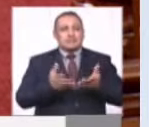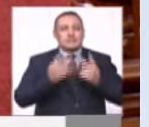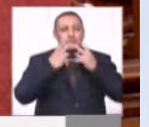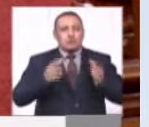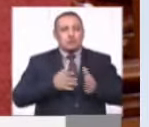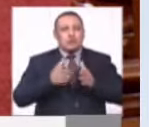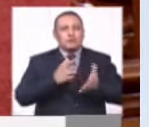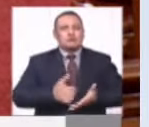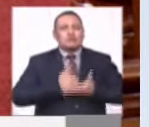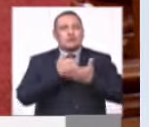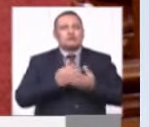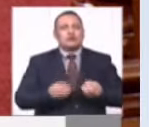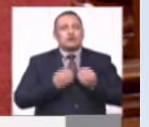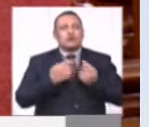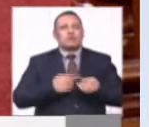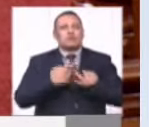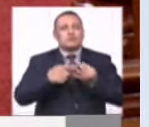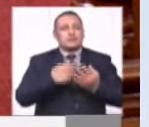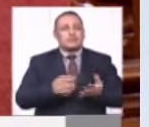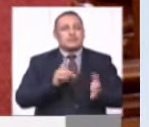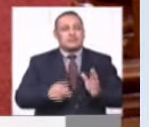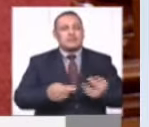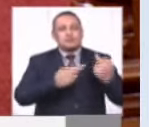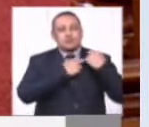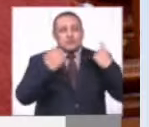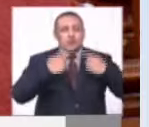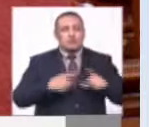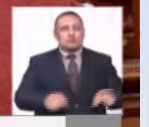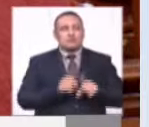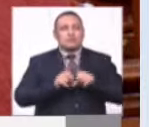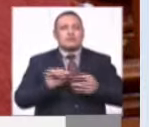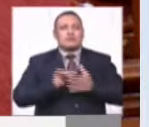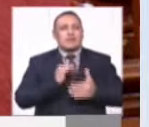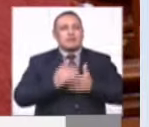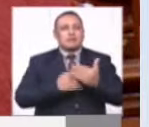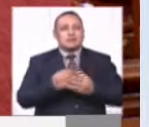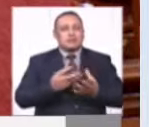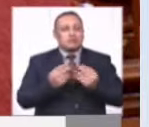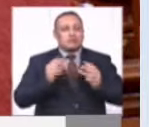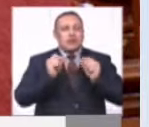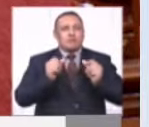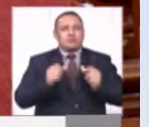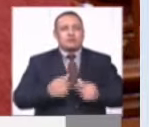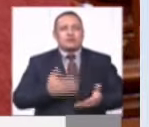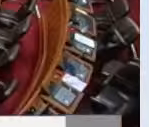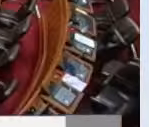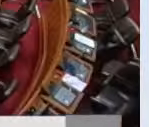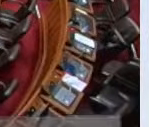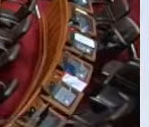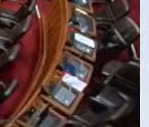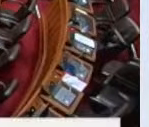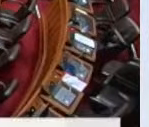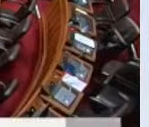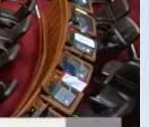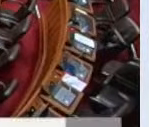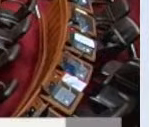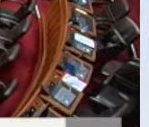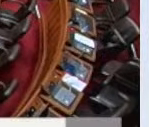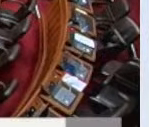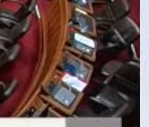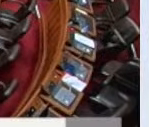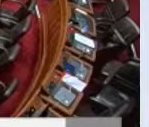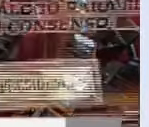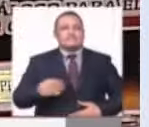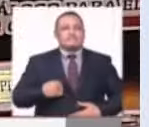mecanismo facilitador como las facultades delegadas, y allí creo que vamos a avanzar bastante rápido. Gracias, señor Presidente. Gracias, señor